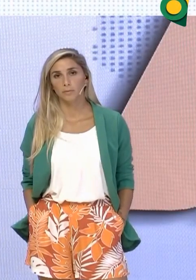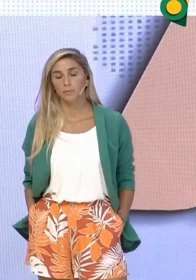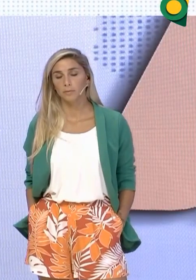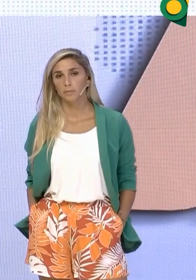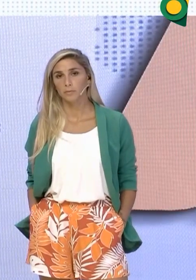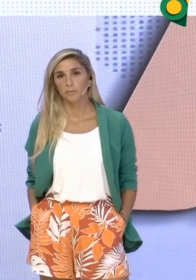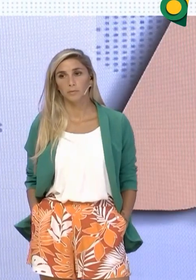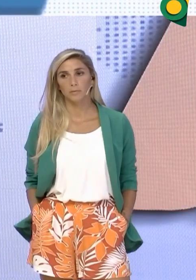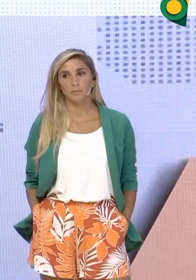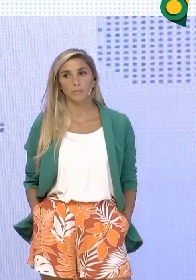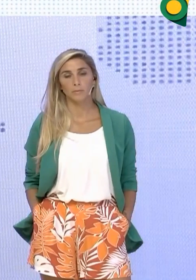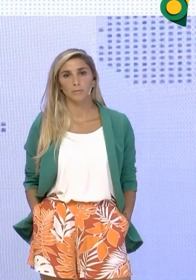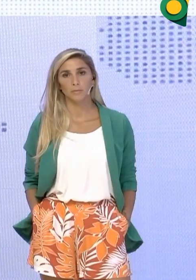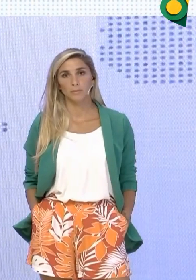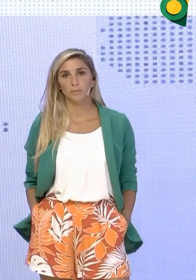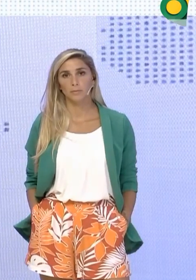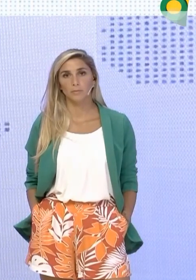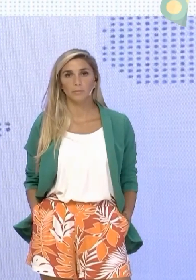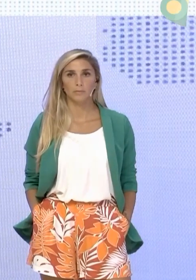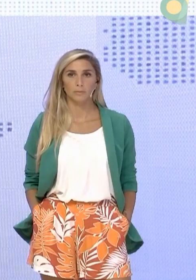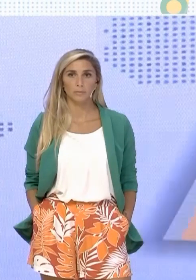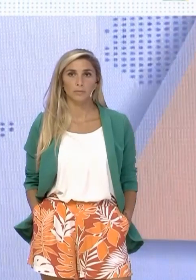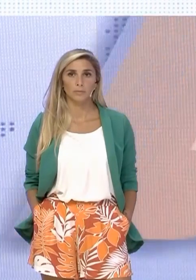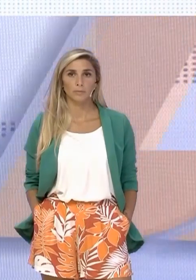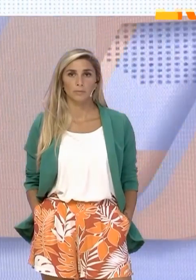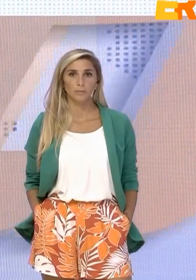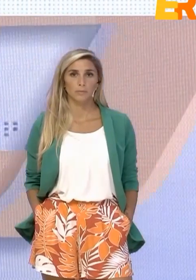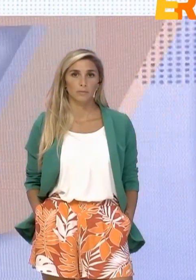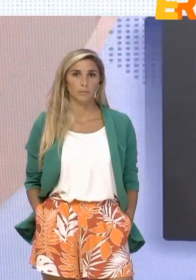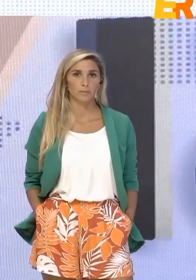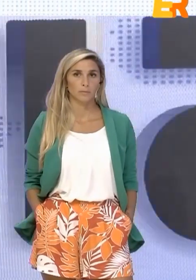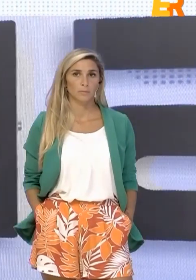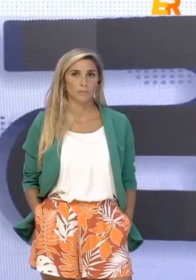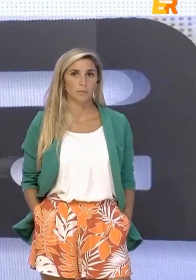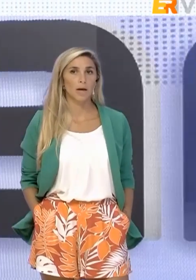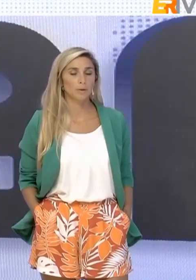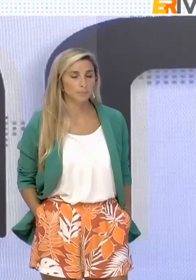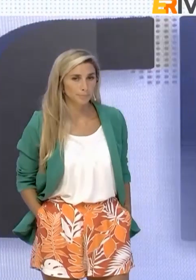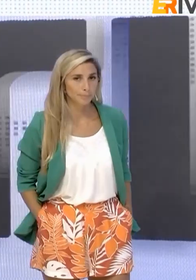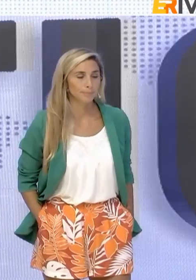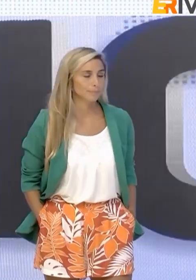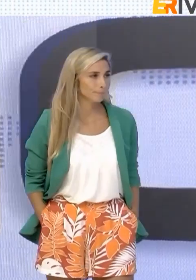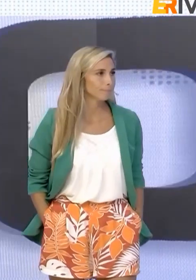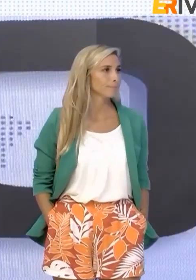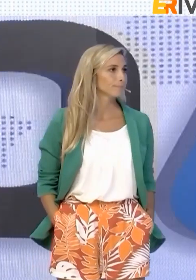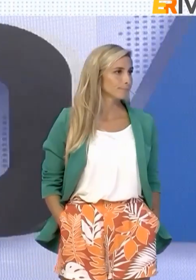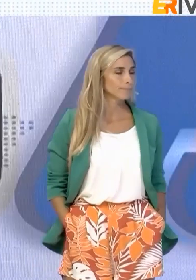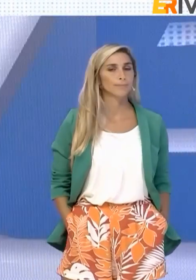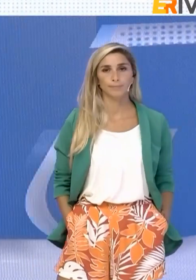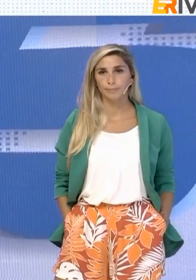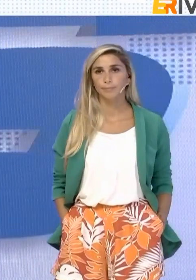tema de la ciberdelincuencia con el cuento de la reparación histórica que otorgaba ANSES, claro, un beneficio